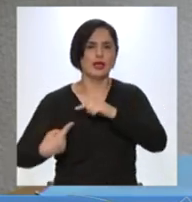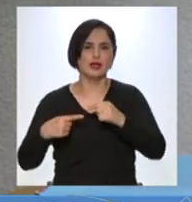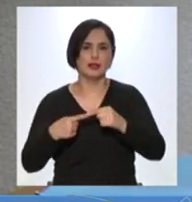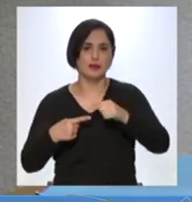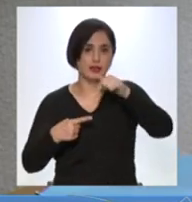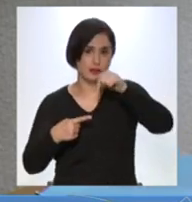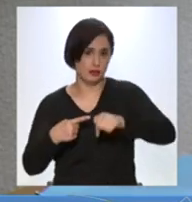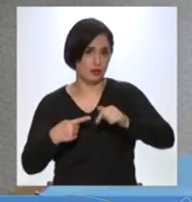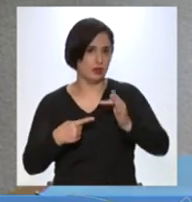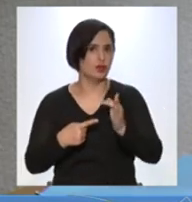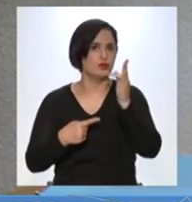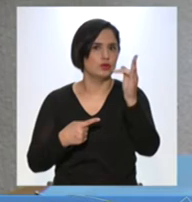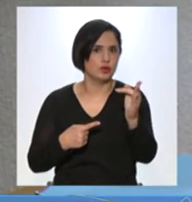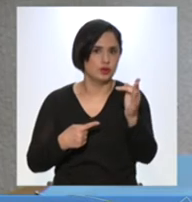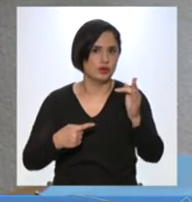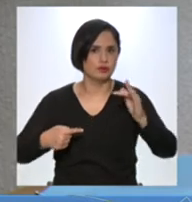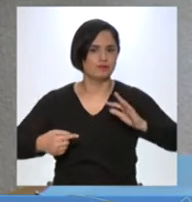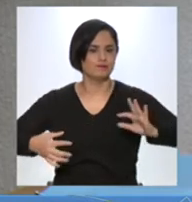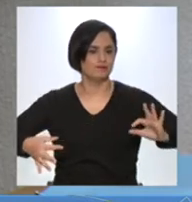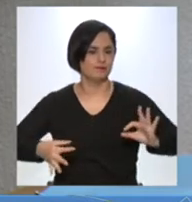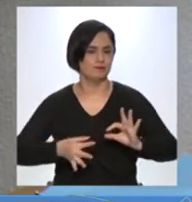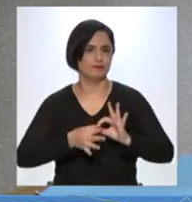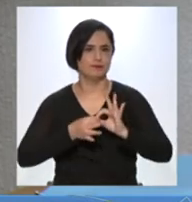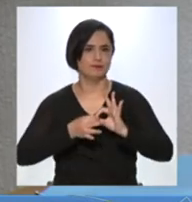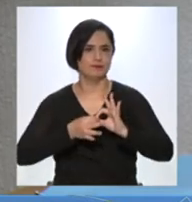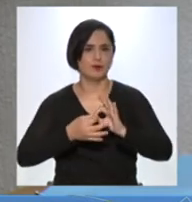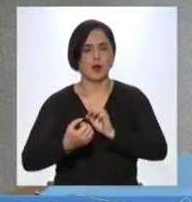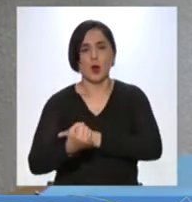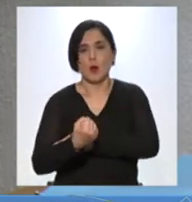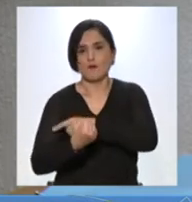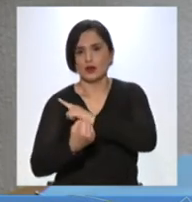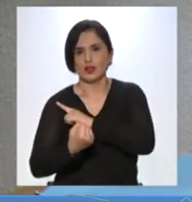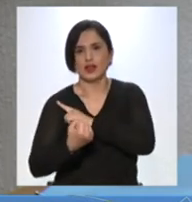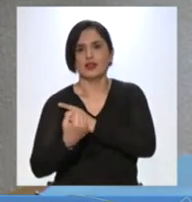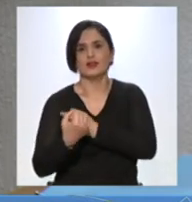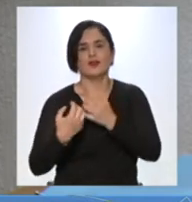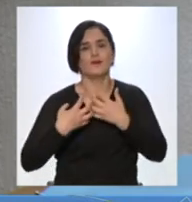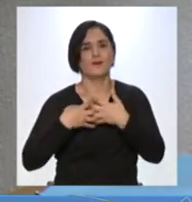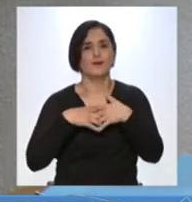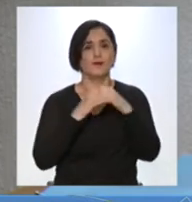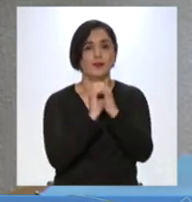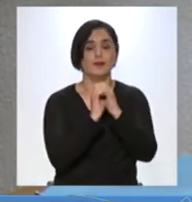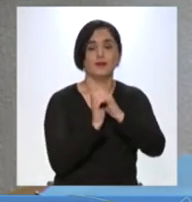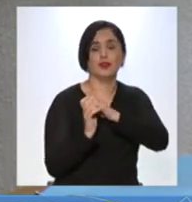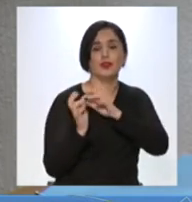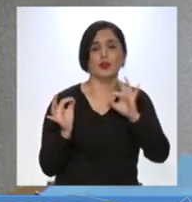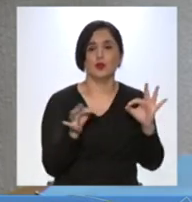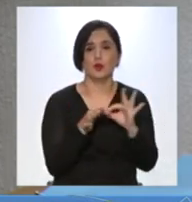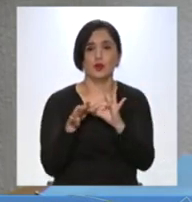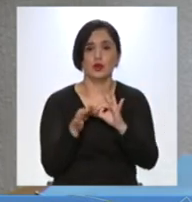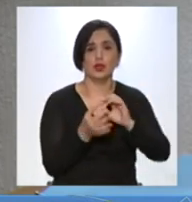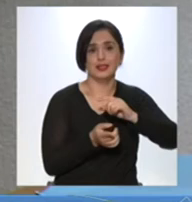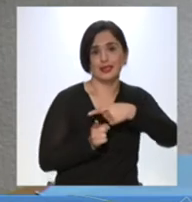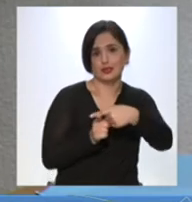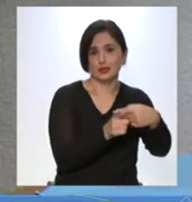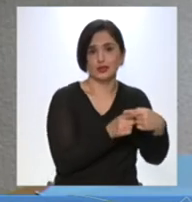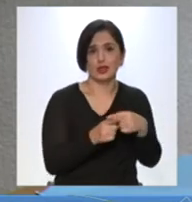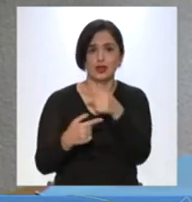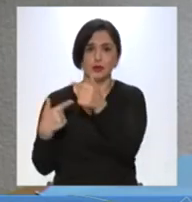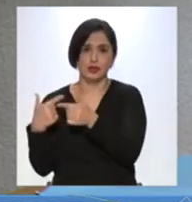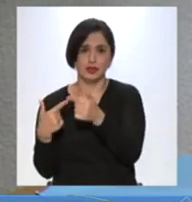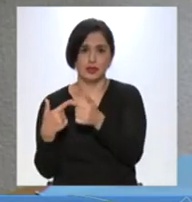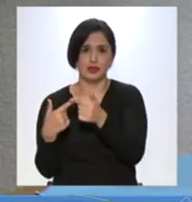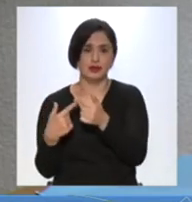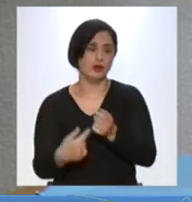futuro. Fortalecer los vínculos de la sociedad con las instituciones y organizaciones de base. Para estos desafíos, la unión de nuestro